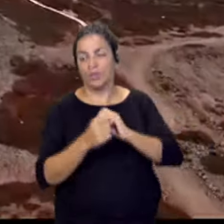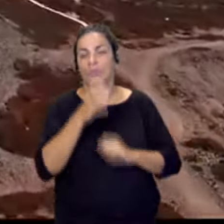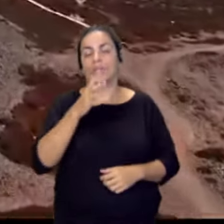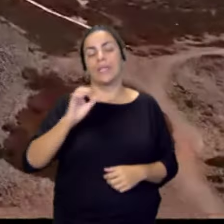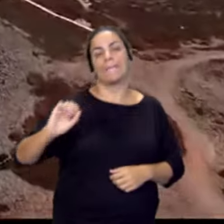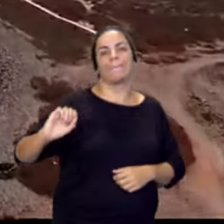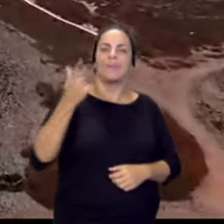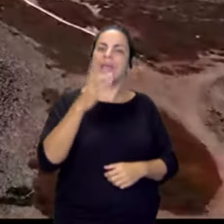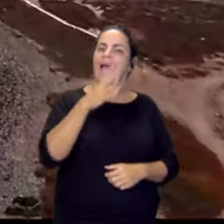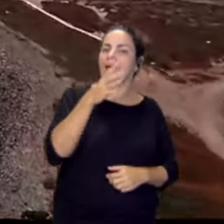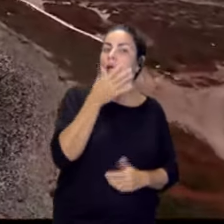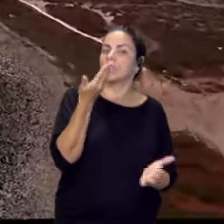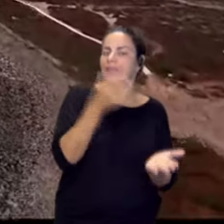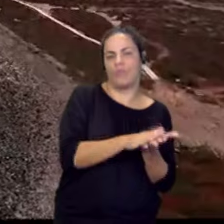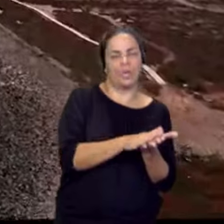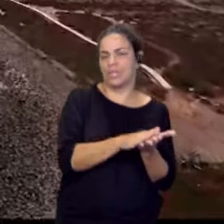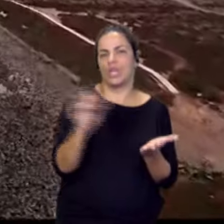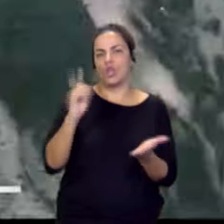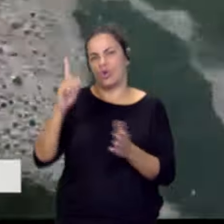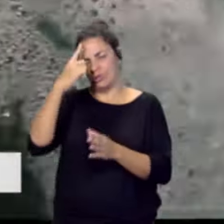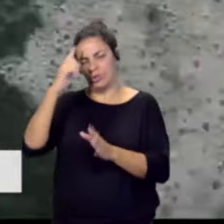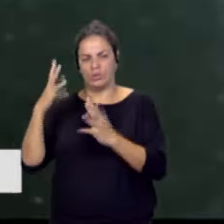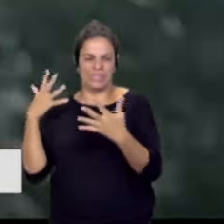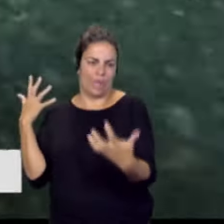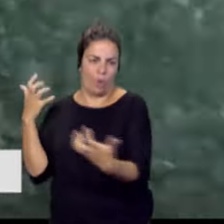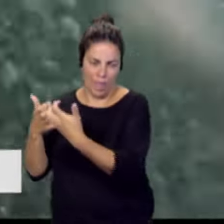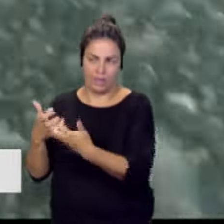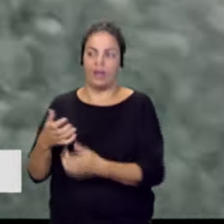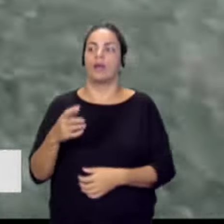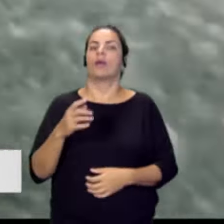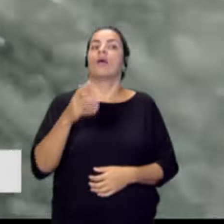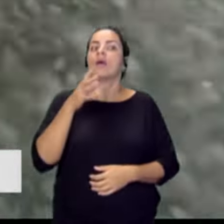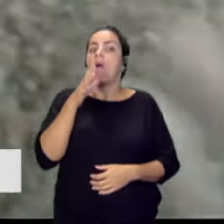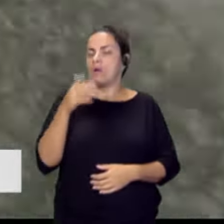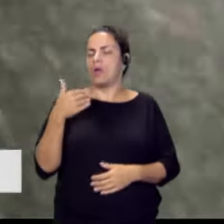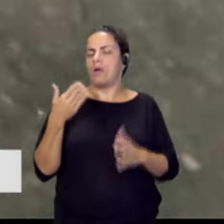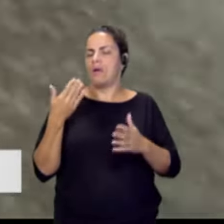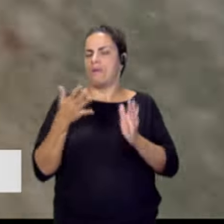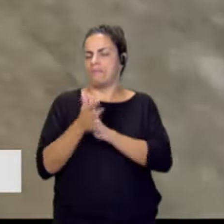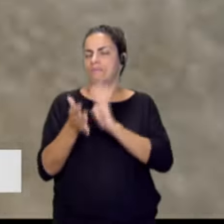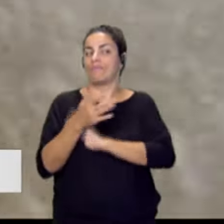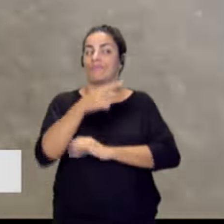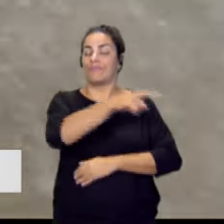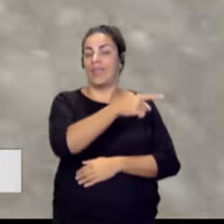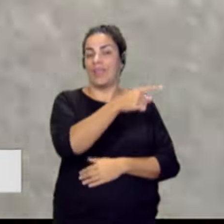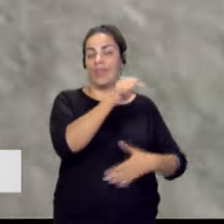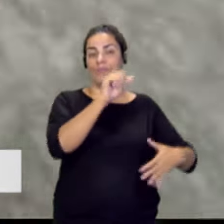En unos minutos hablaremos de su presentación al otro lado del Atlántico, en Uruguay.